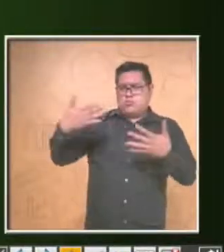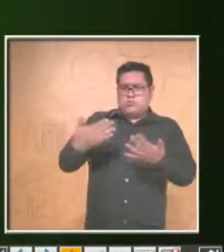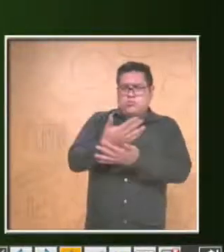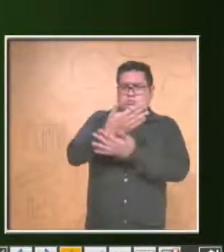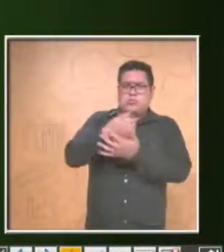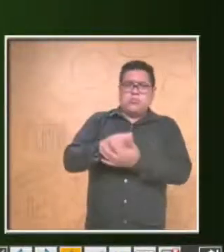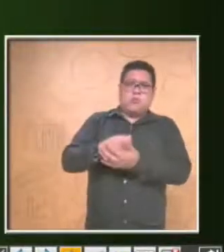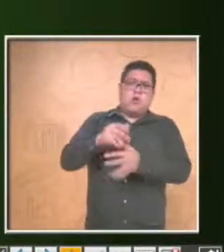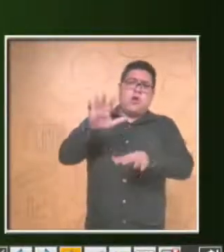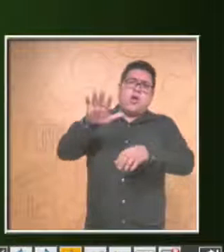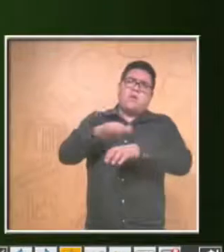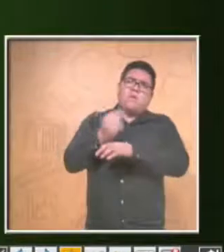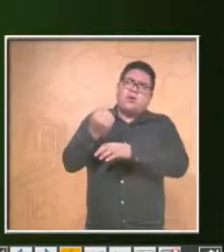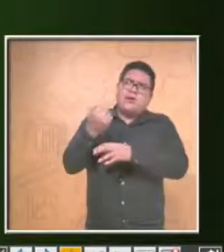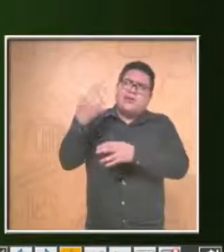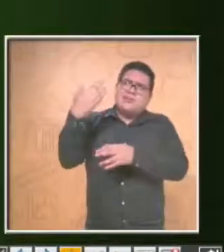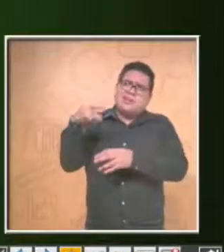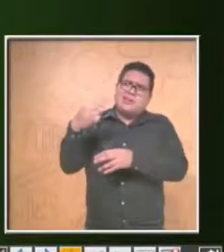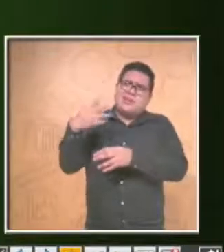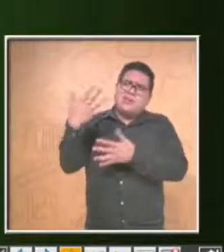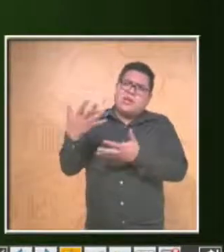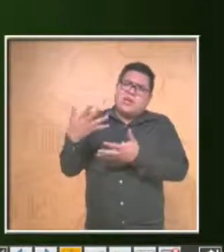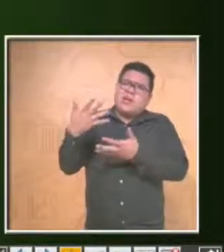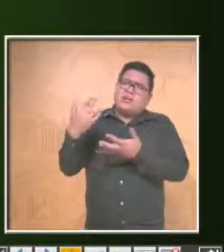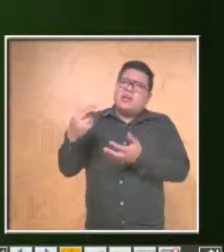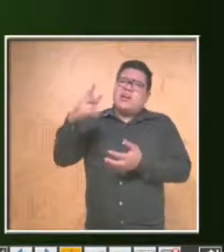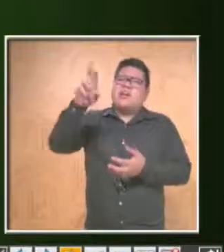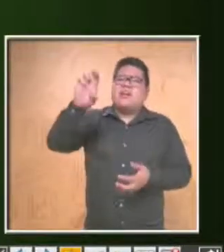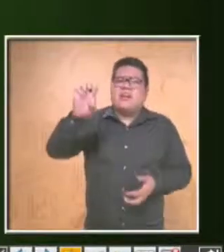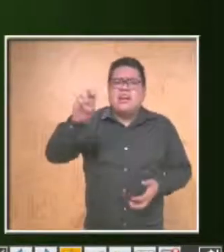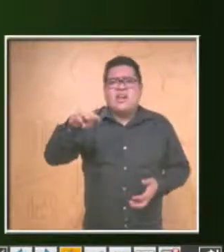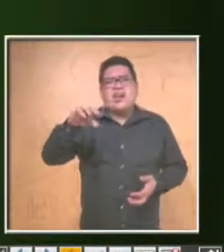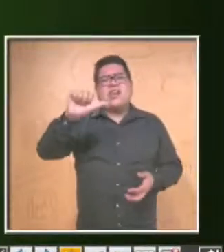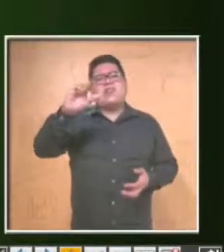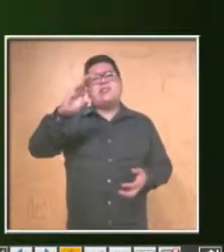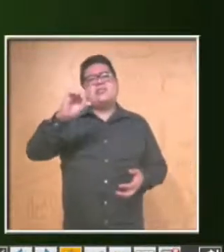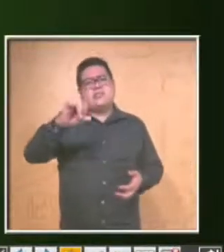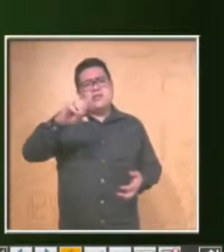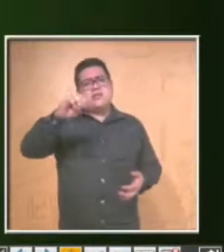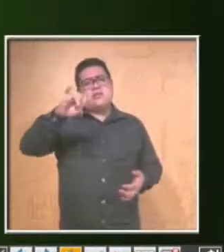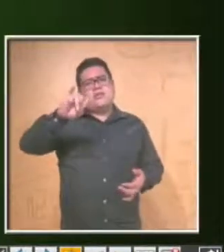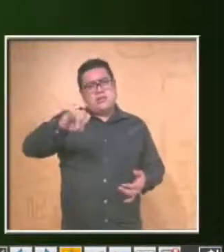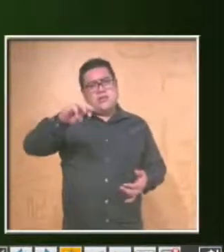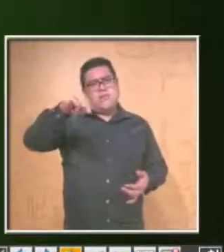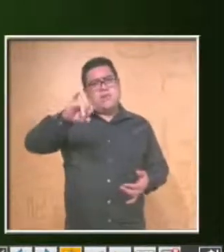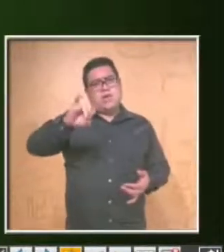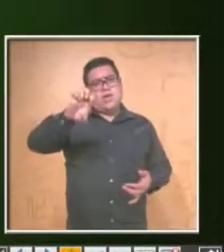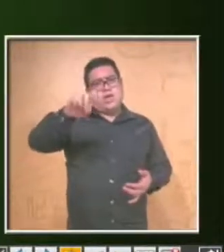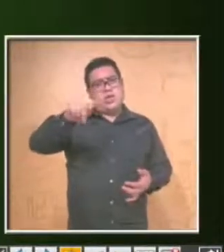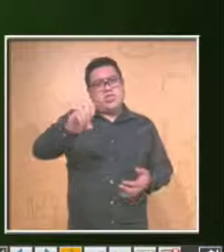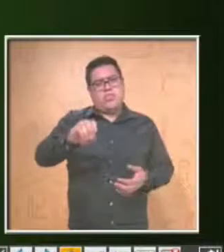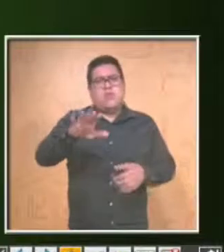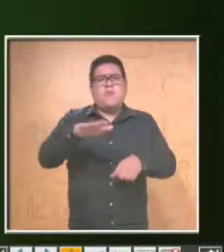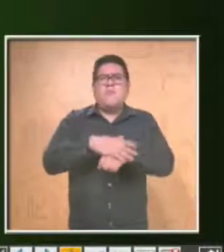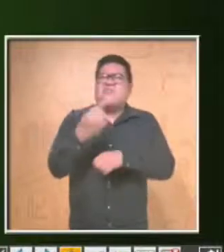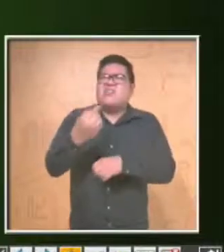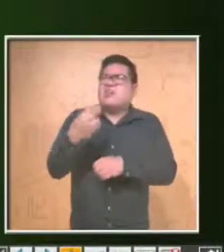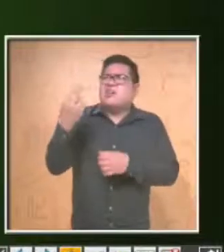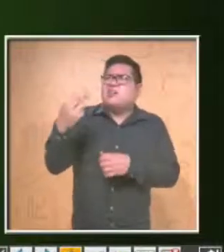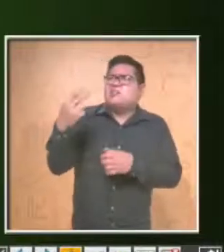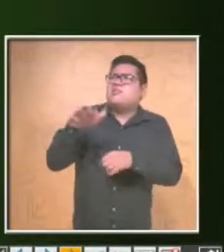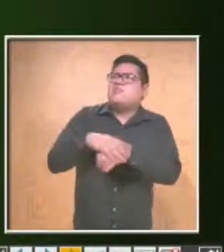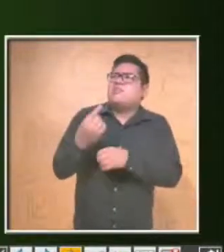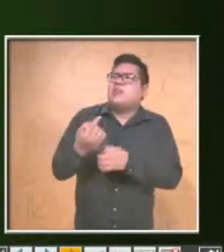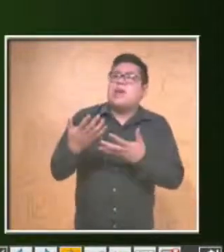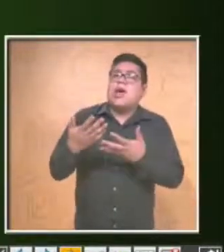porque resurgen, renacen, su nombre lo dice, las artes, la ciencia, ahora se expresan en forma